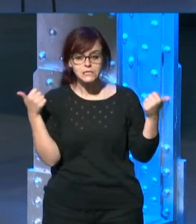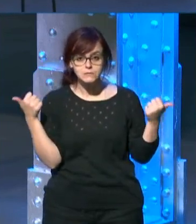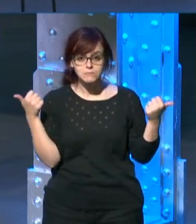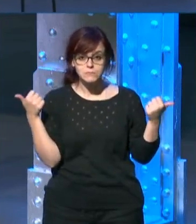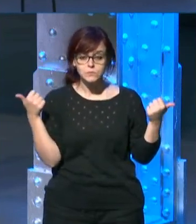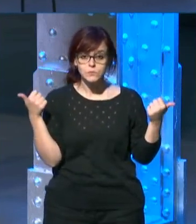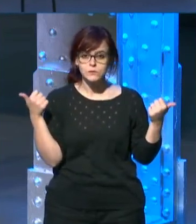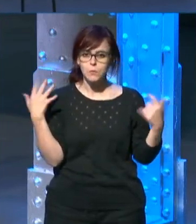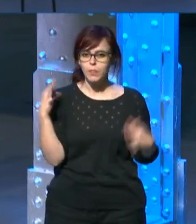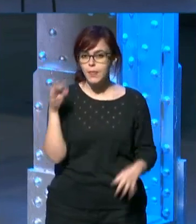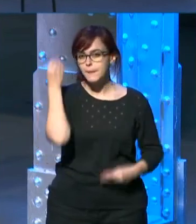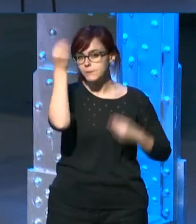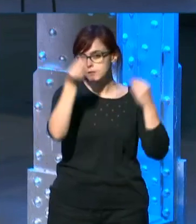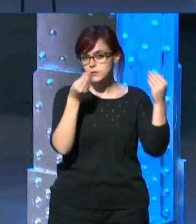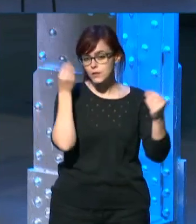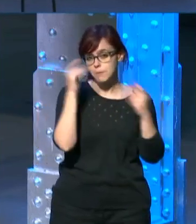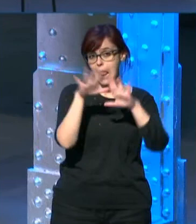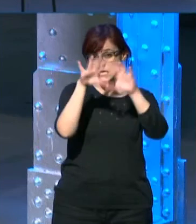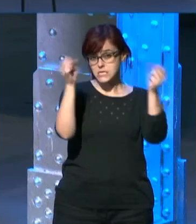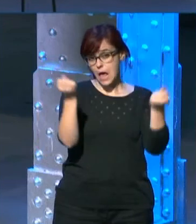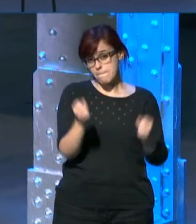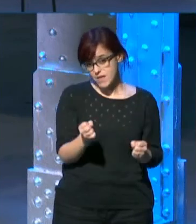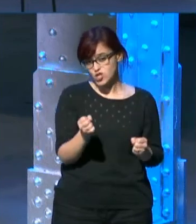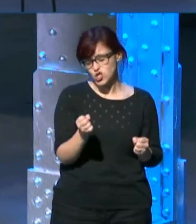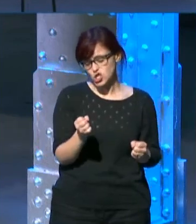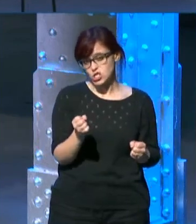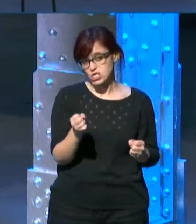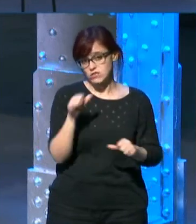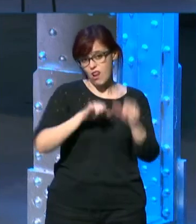¿Puede ser que la gente esté pensando en la Champions ya? Puede ser que la gente esté pensando en la Champions.